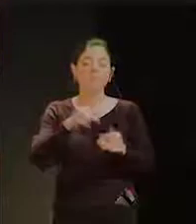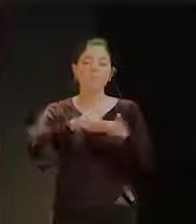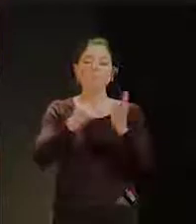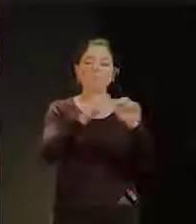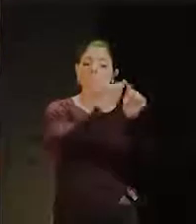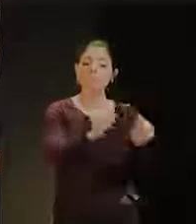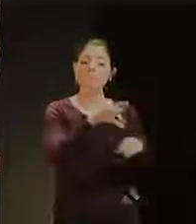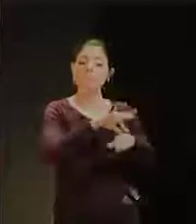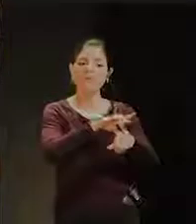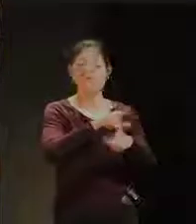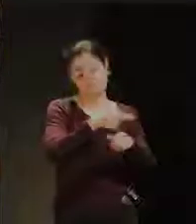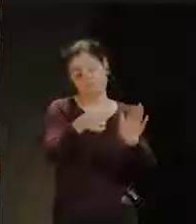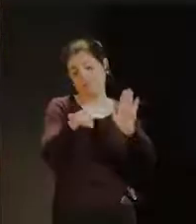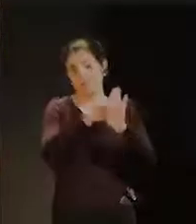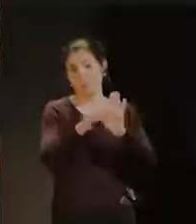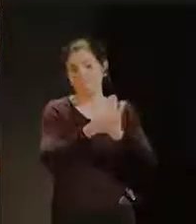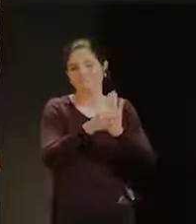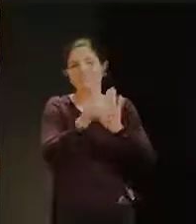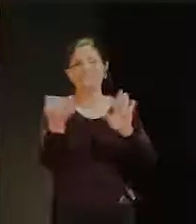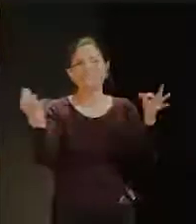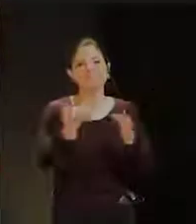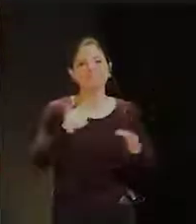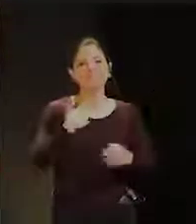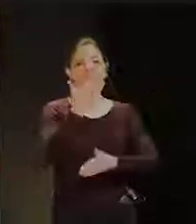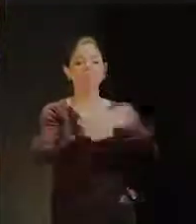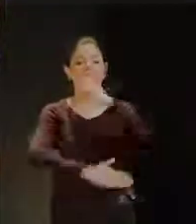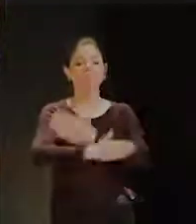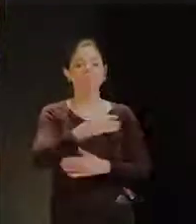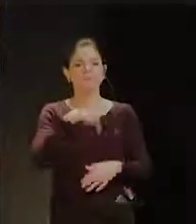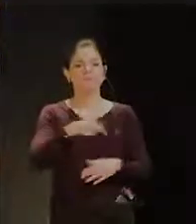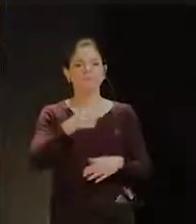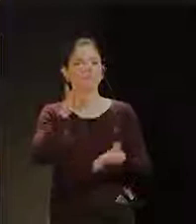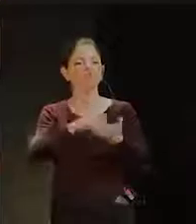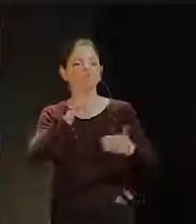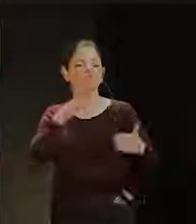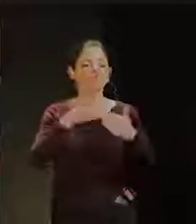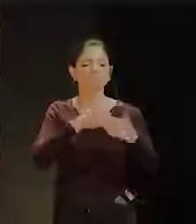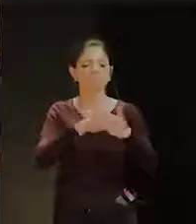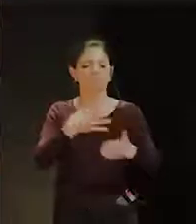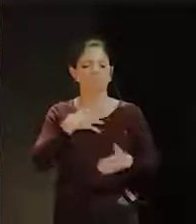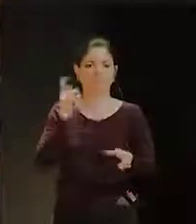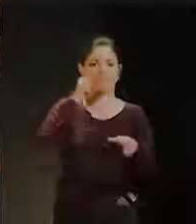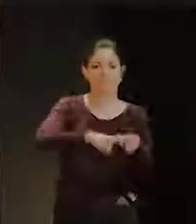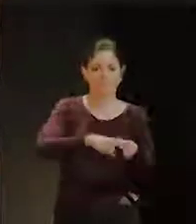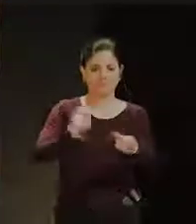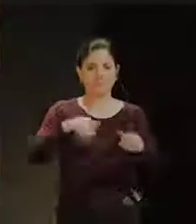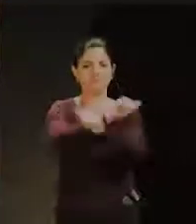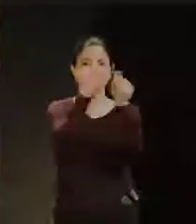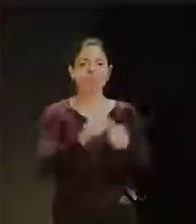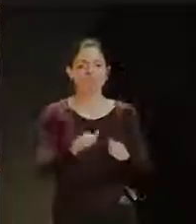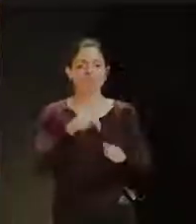médico dice o establece que es nuestra discapacidad que nos impide participar. Este